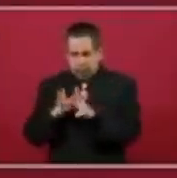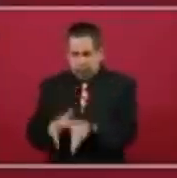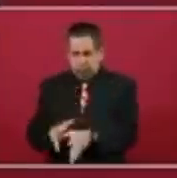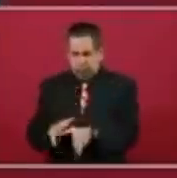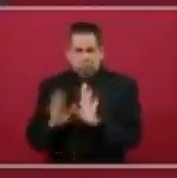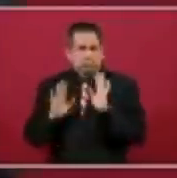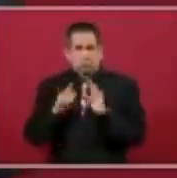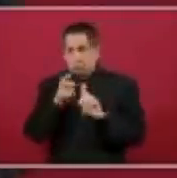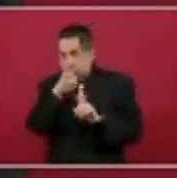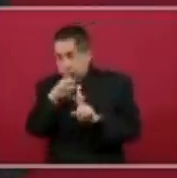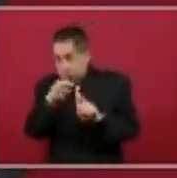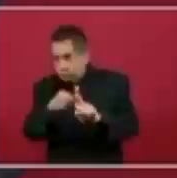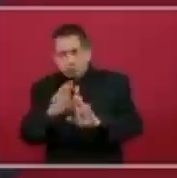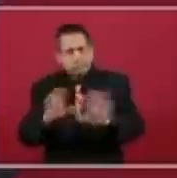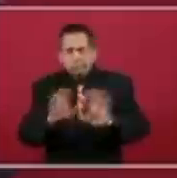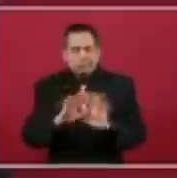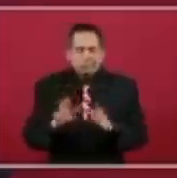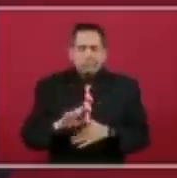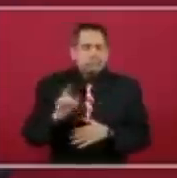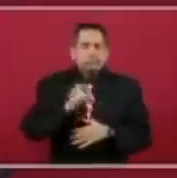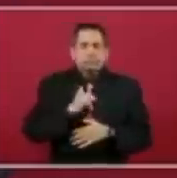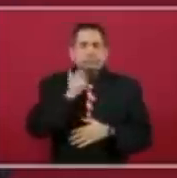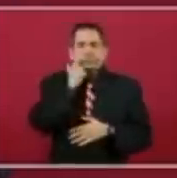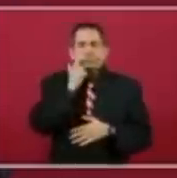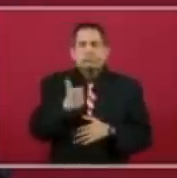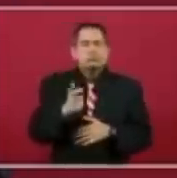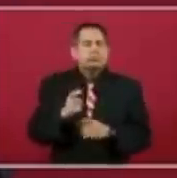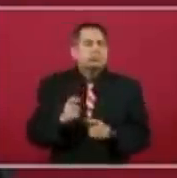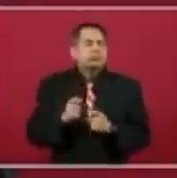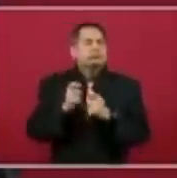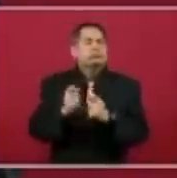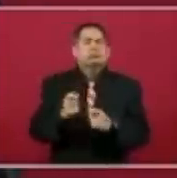ese sentido, porque no queremos darles